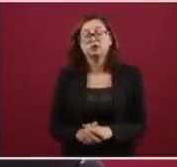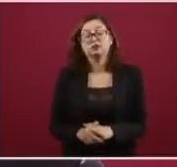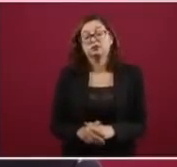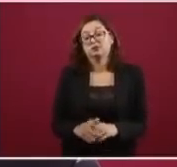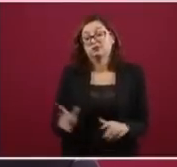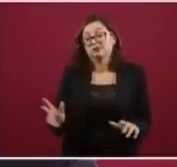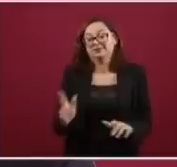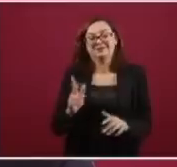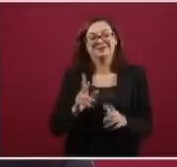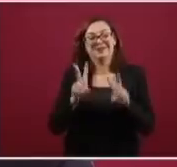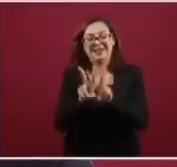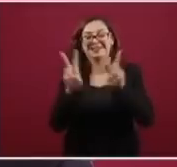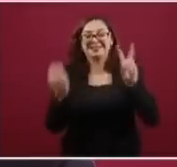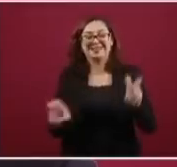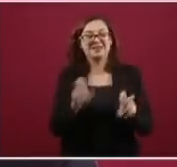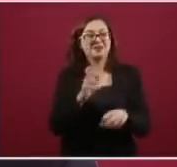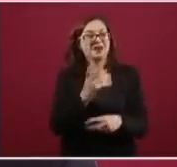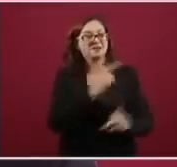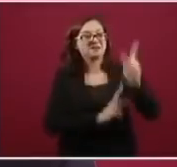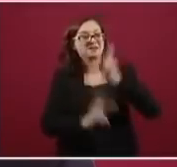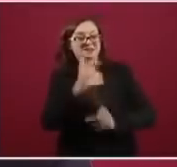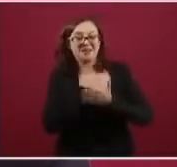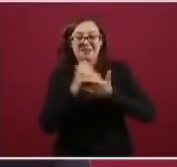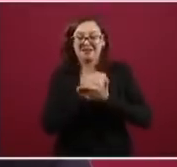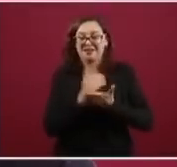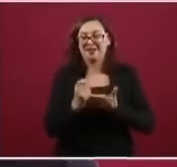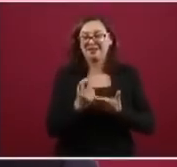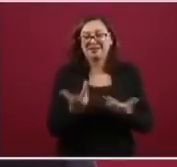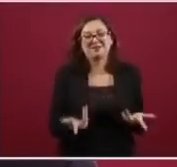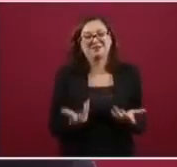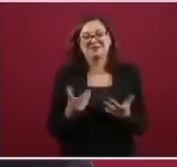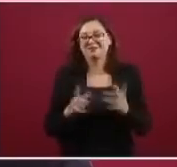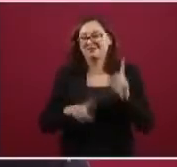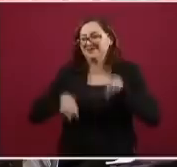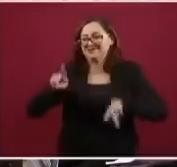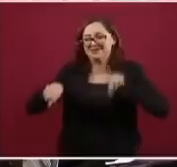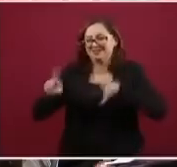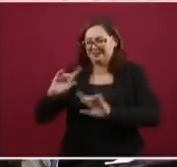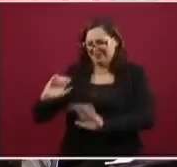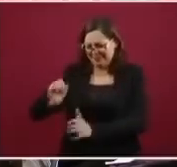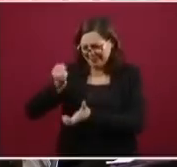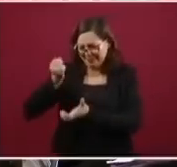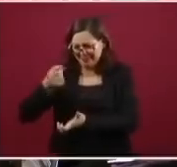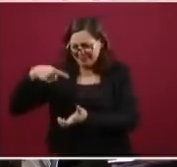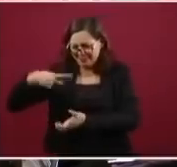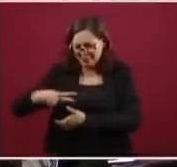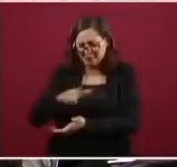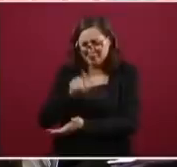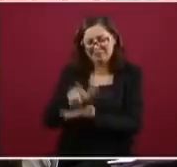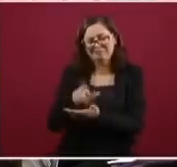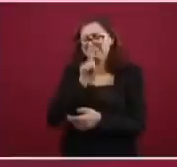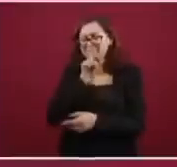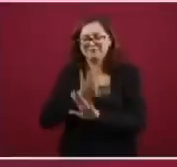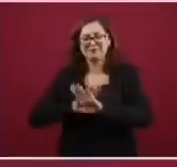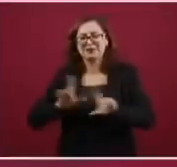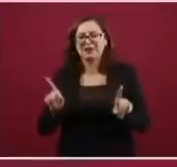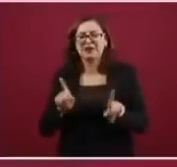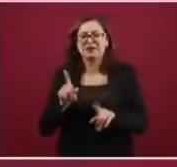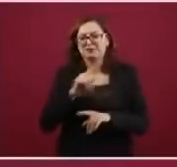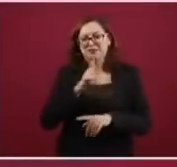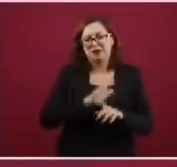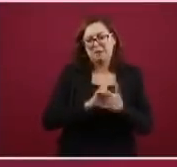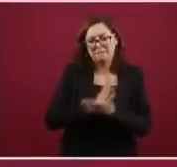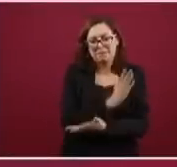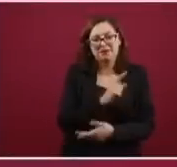ver con una serie de características una es el tamaño de la deuda y esto claramente le estamos acortando